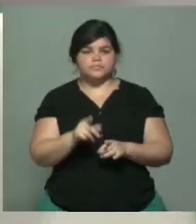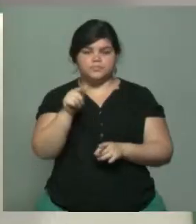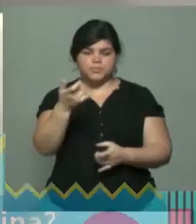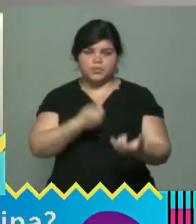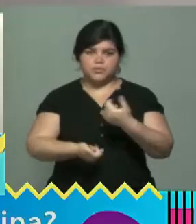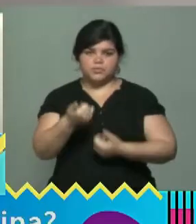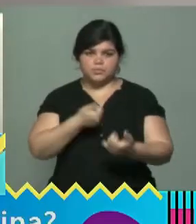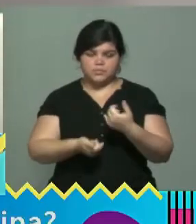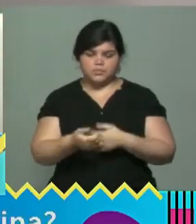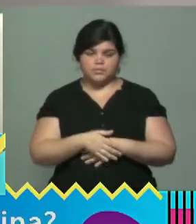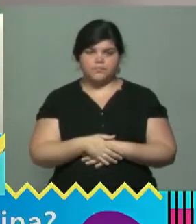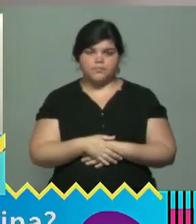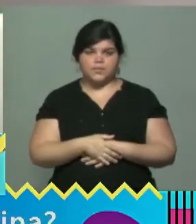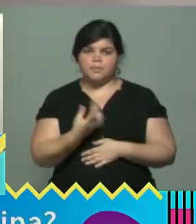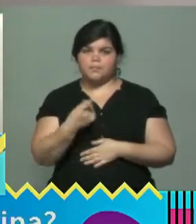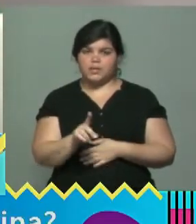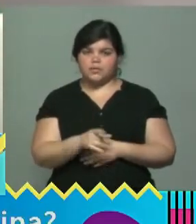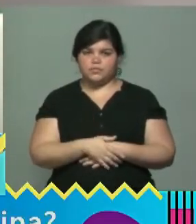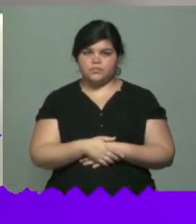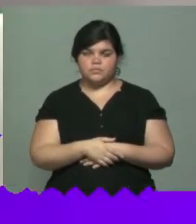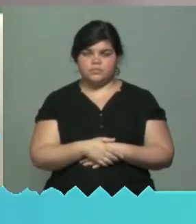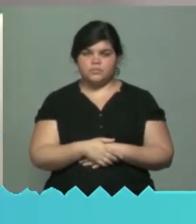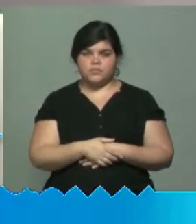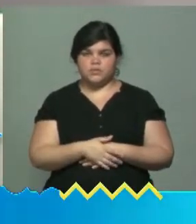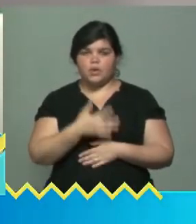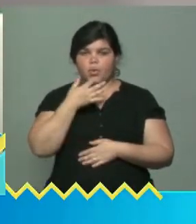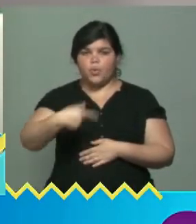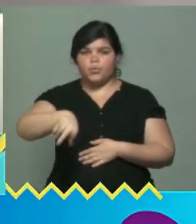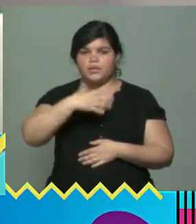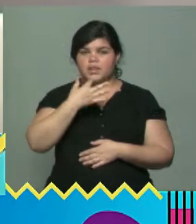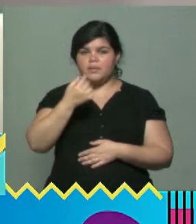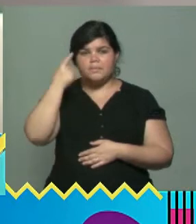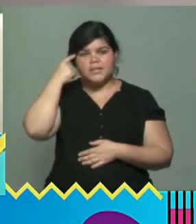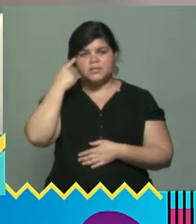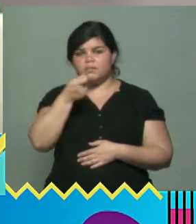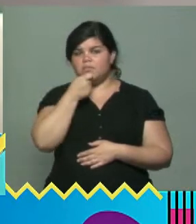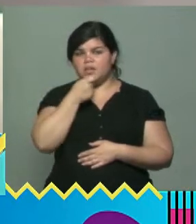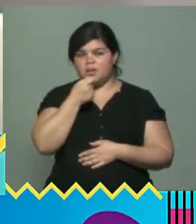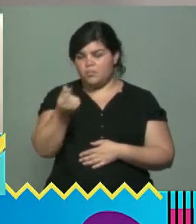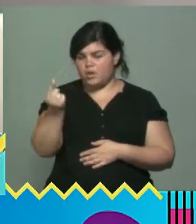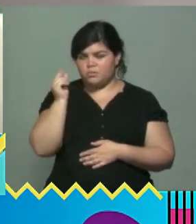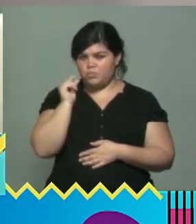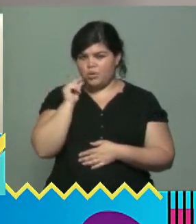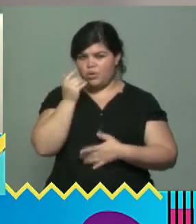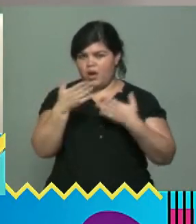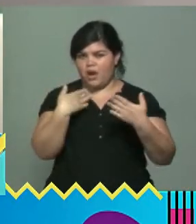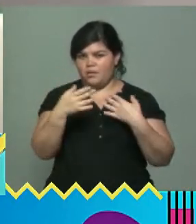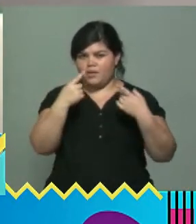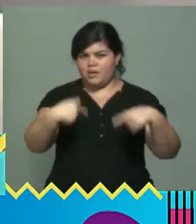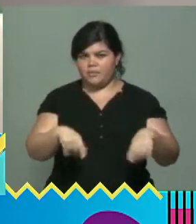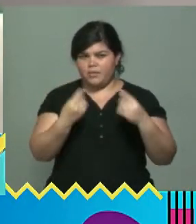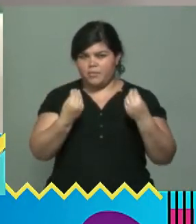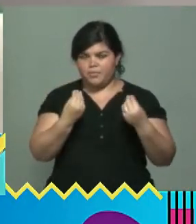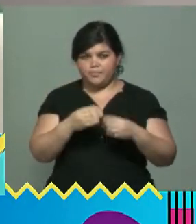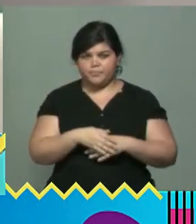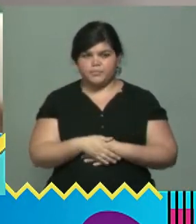transcurso del programa, pero ¿consideran de que se ha mejorado igual la situación? Porque recién, por ejemplo, en la previa hablábamos de